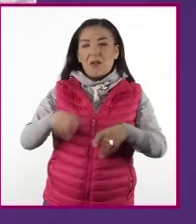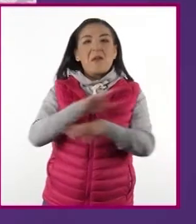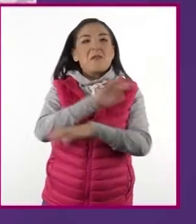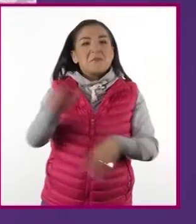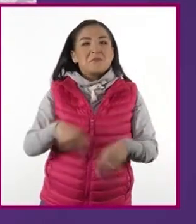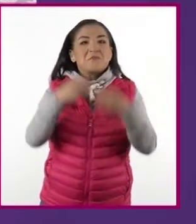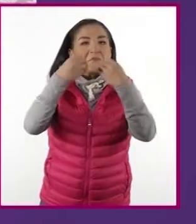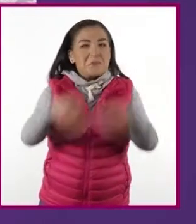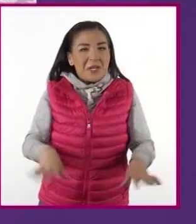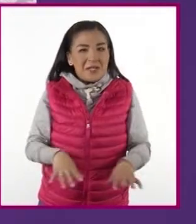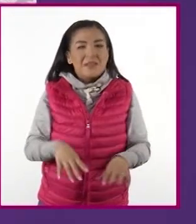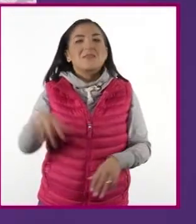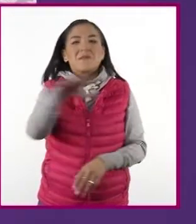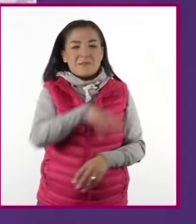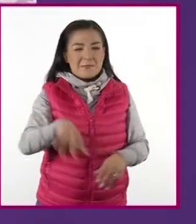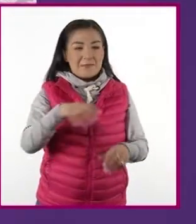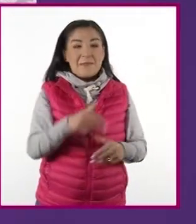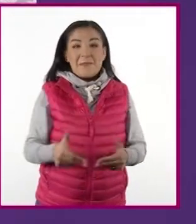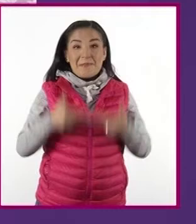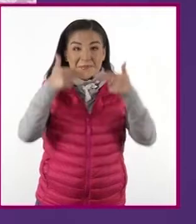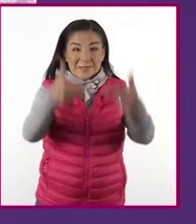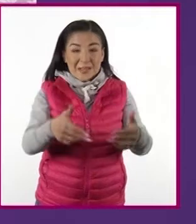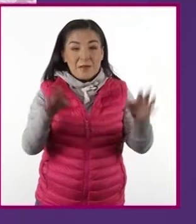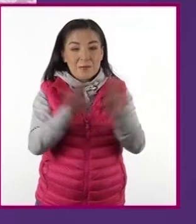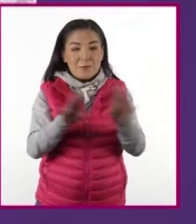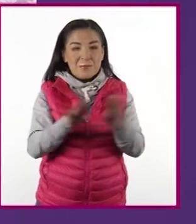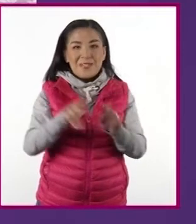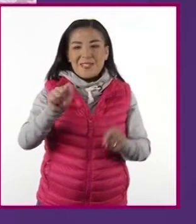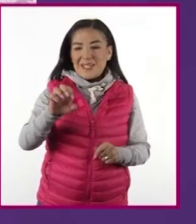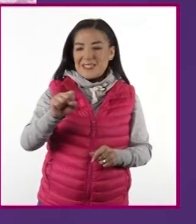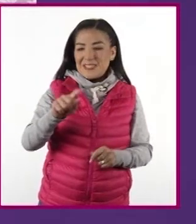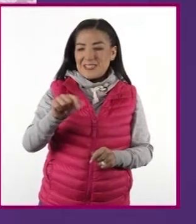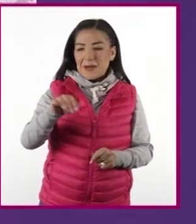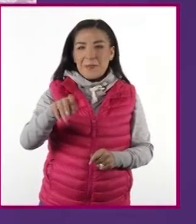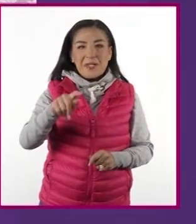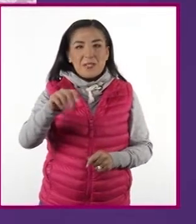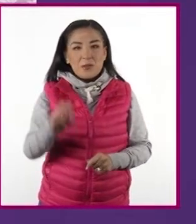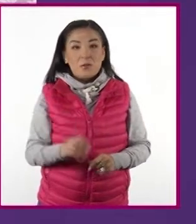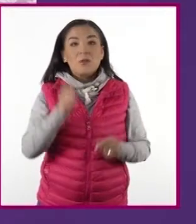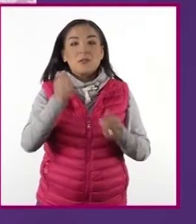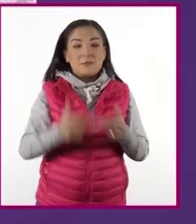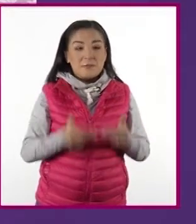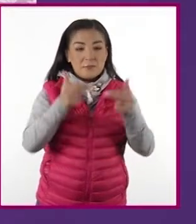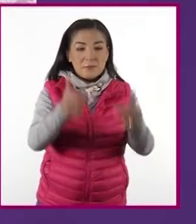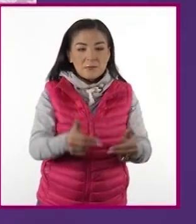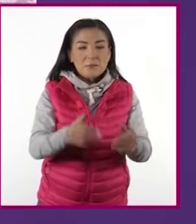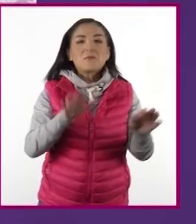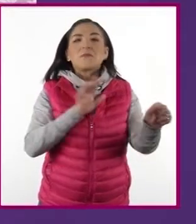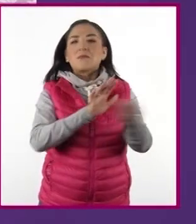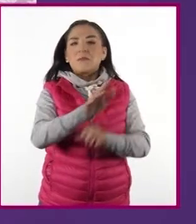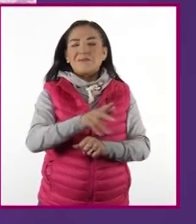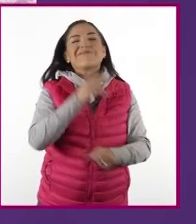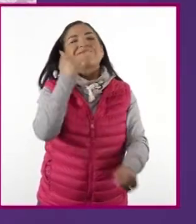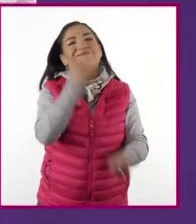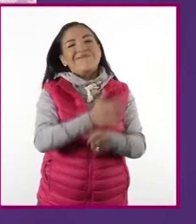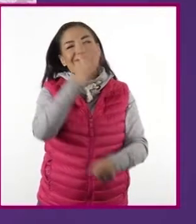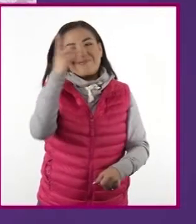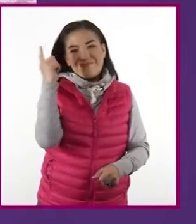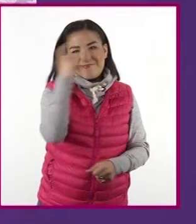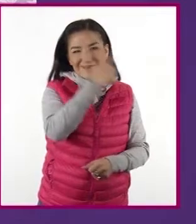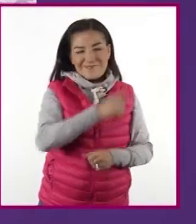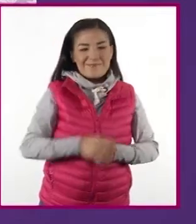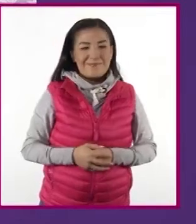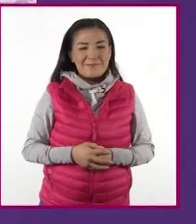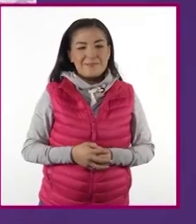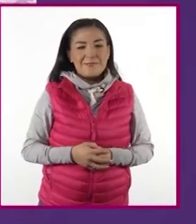todos los estamentos, el de los indígenas, la población mayoritaria, y el de las castas fueron los más perjudicados.